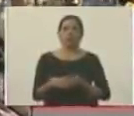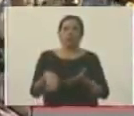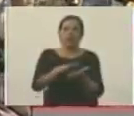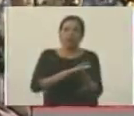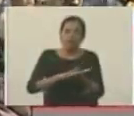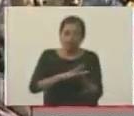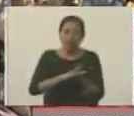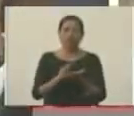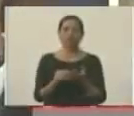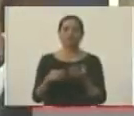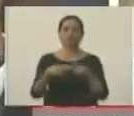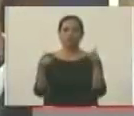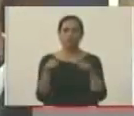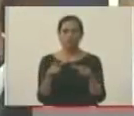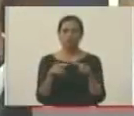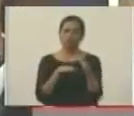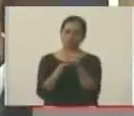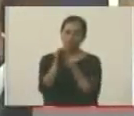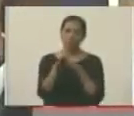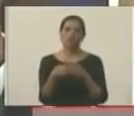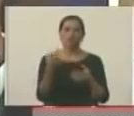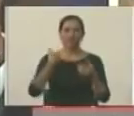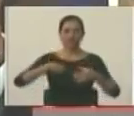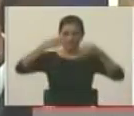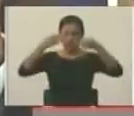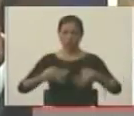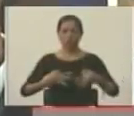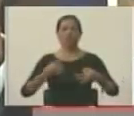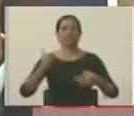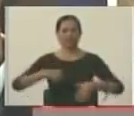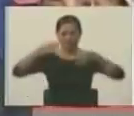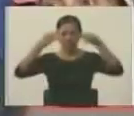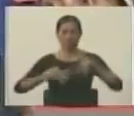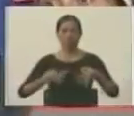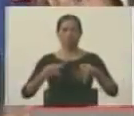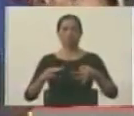para recuperarnos y avanzar. Tengan la seguridad, tengan la seguridad.